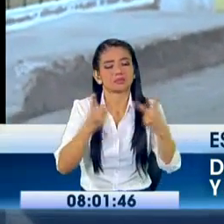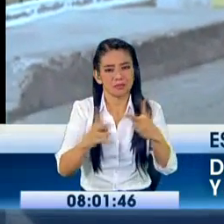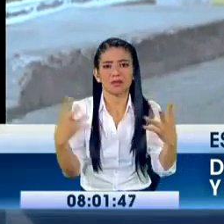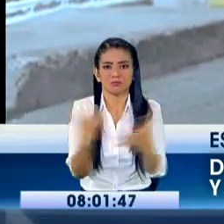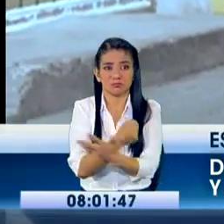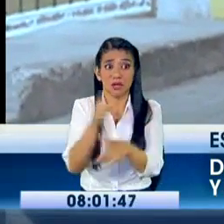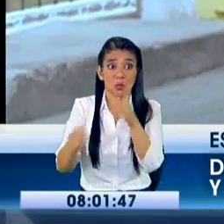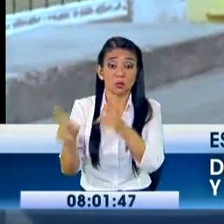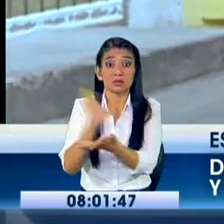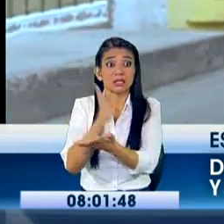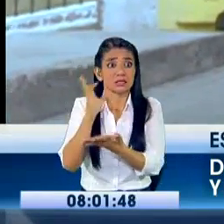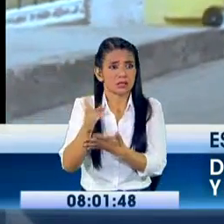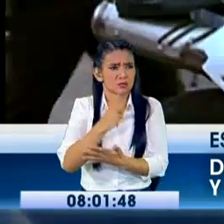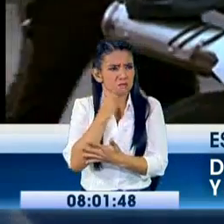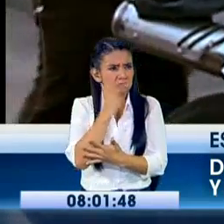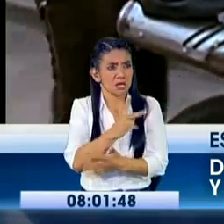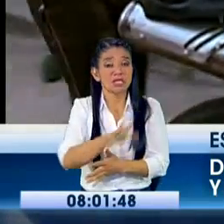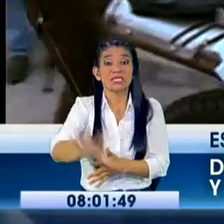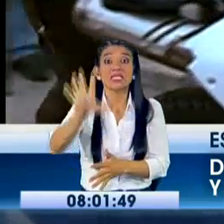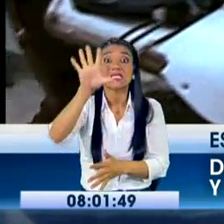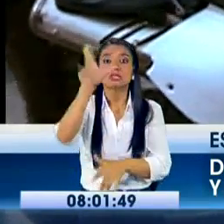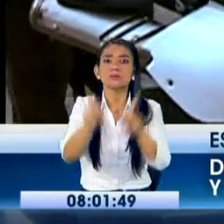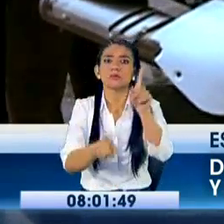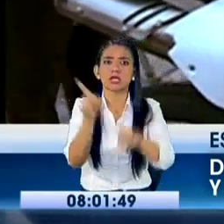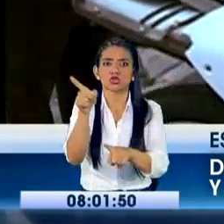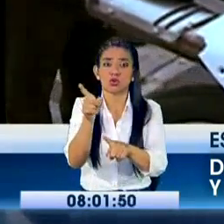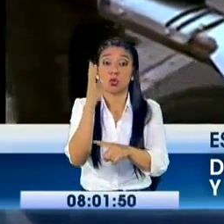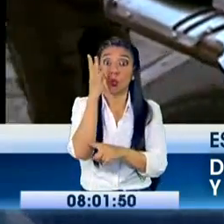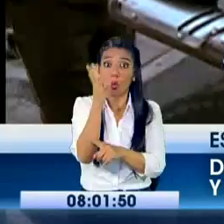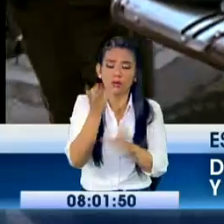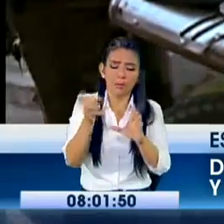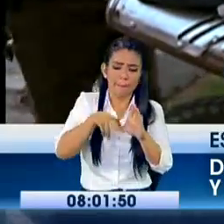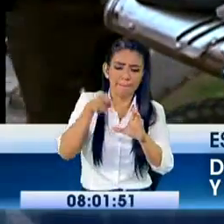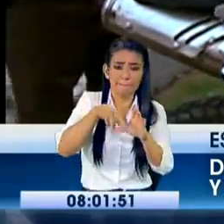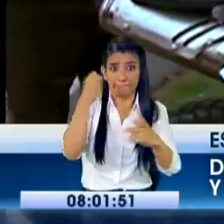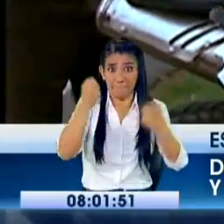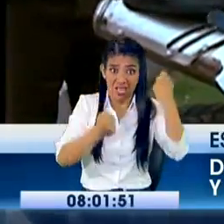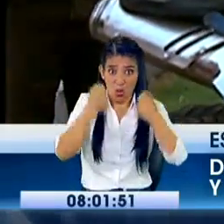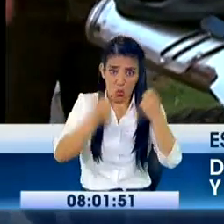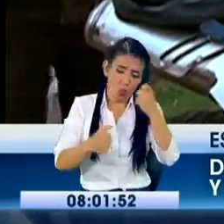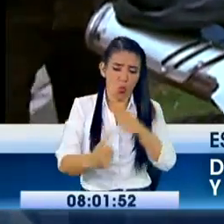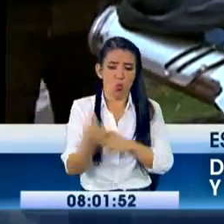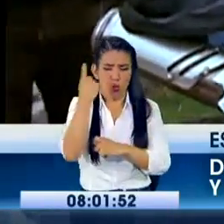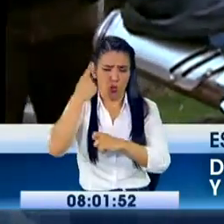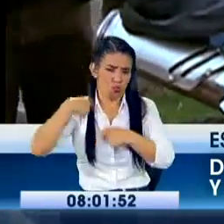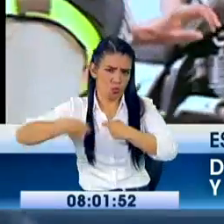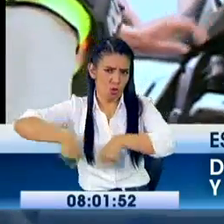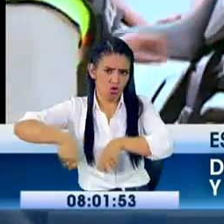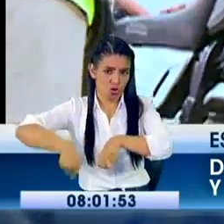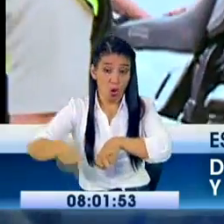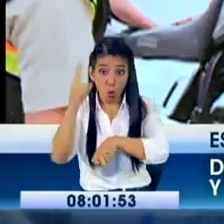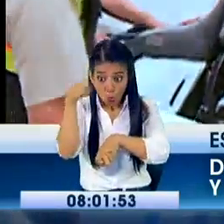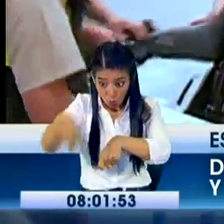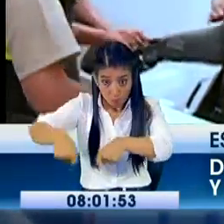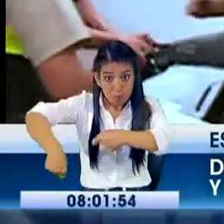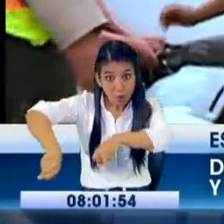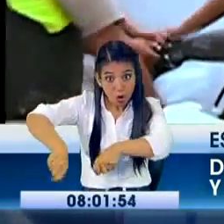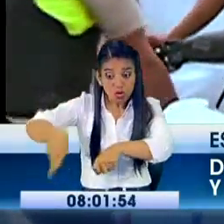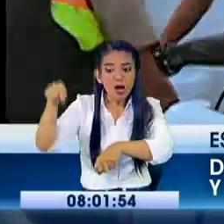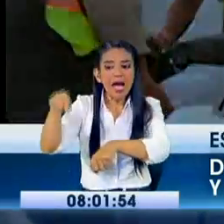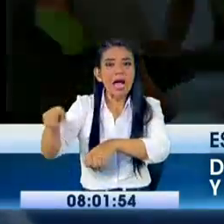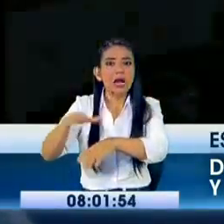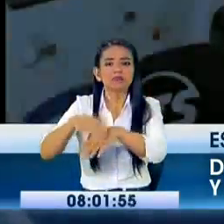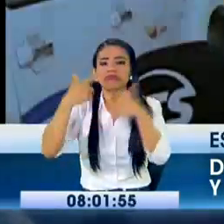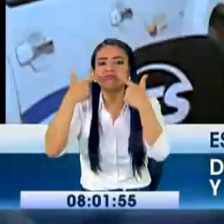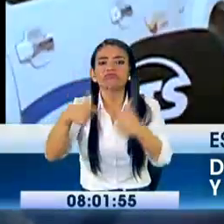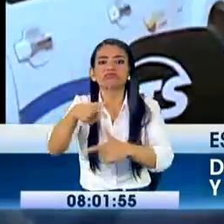los testigos, lograron ver a cinco sujetos, cuatro en el vehículo y uno en la motocicleta. Este aparentemente era el encargado de dar